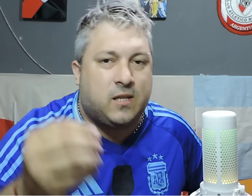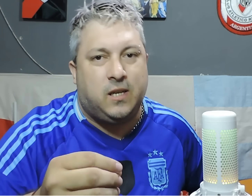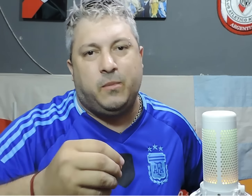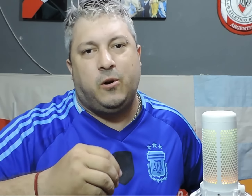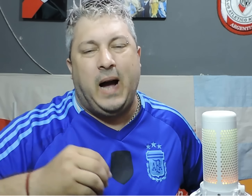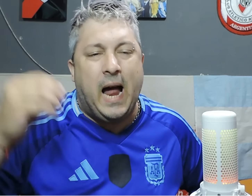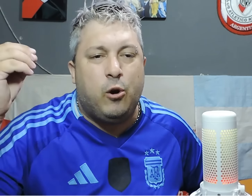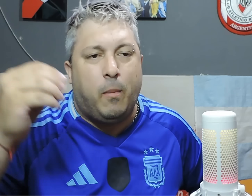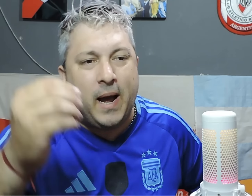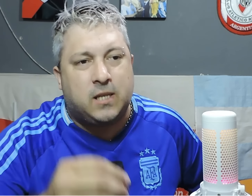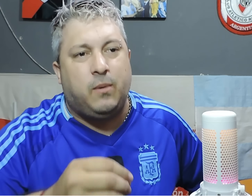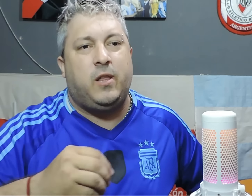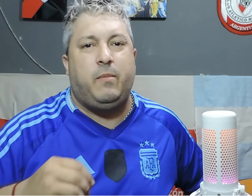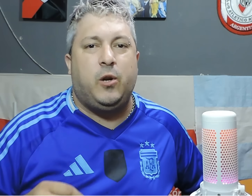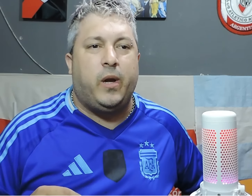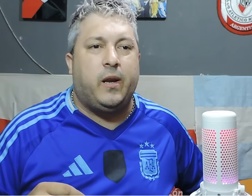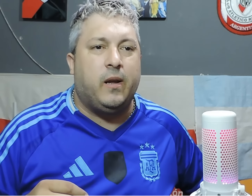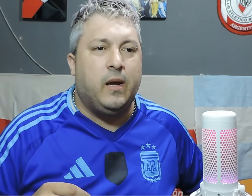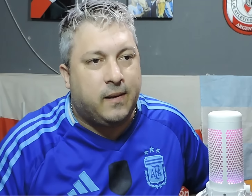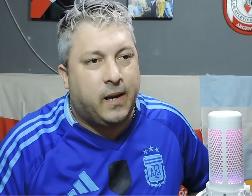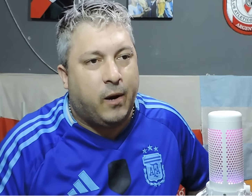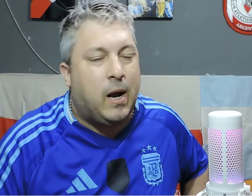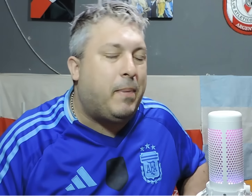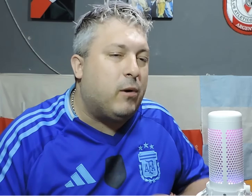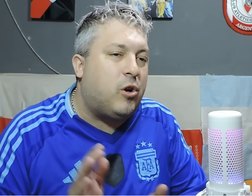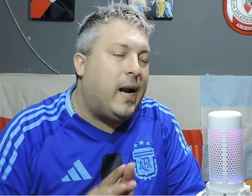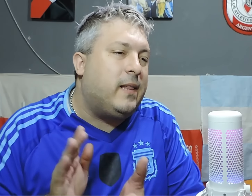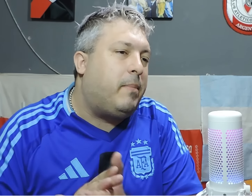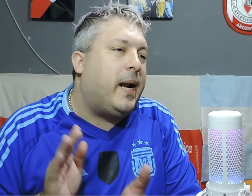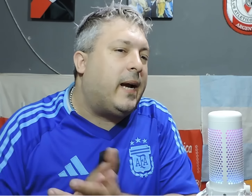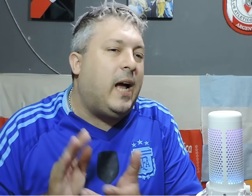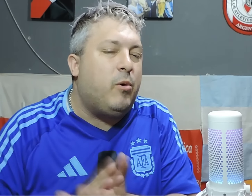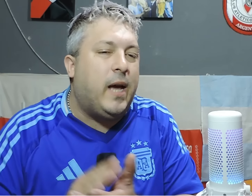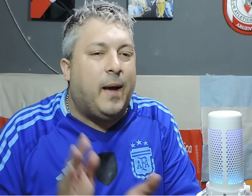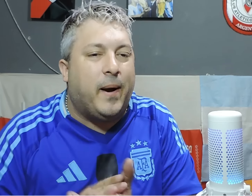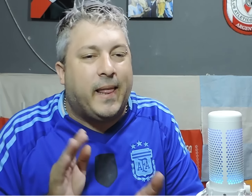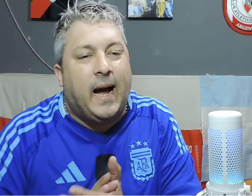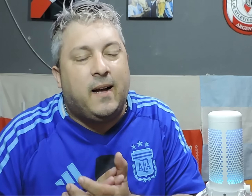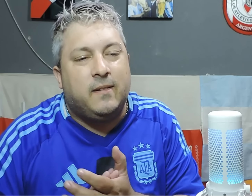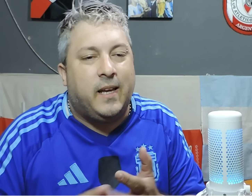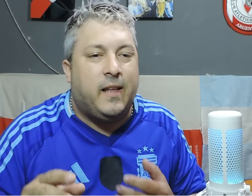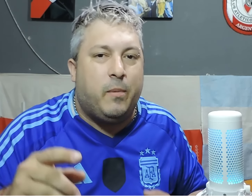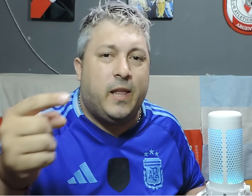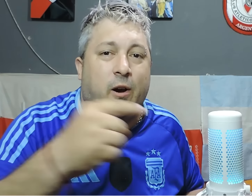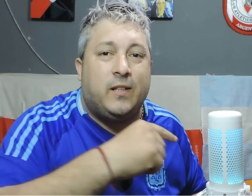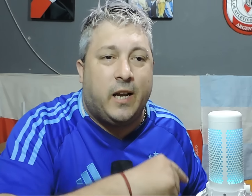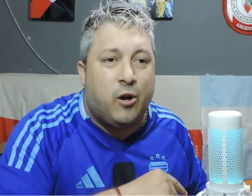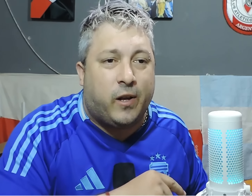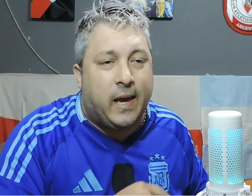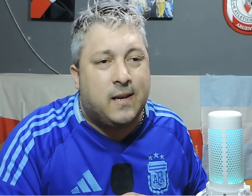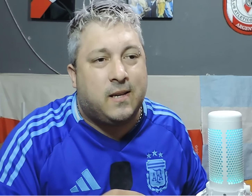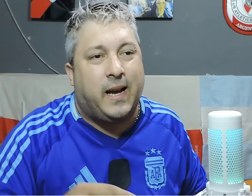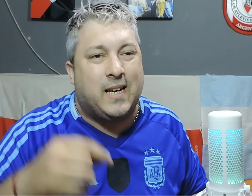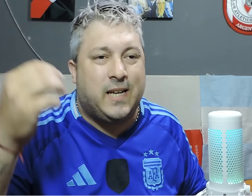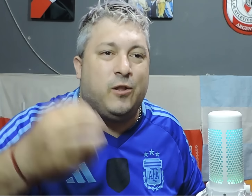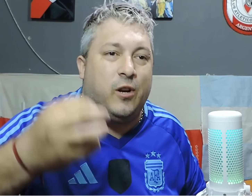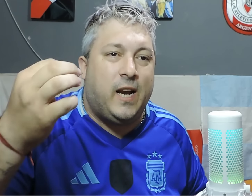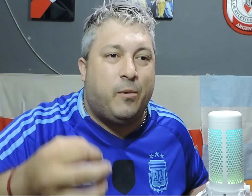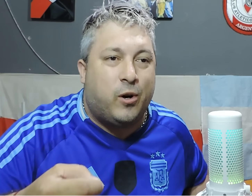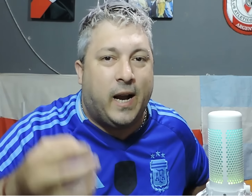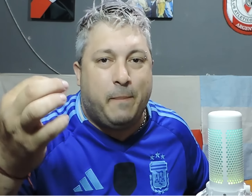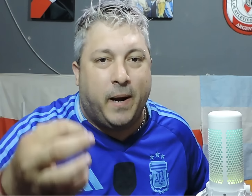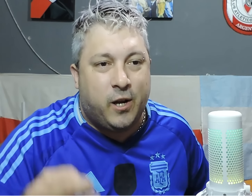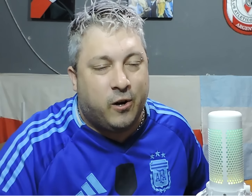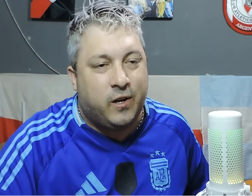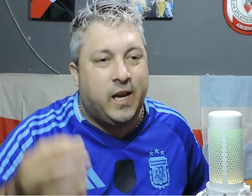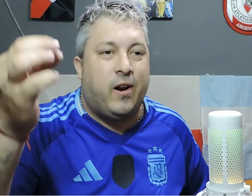lo máximo. A lo máximo es disminuir. Así que un aplauso grande para Claudia. La verdad, desde el video anterior que hice callándole